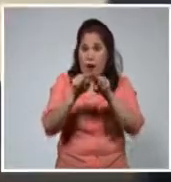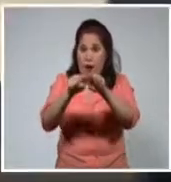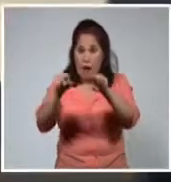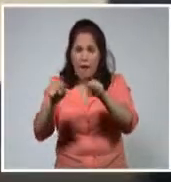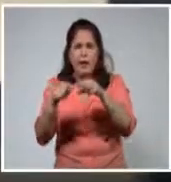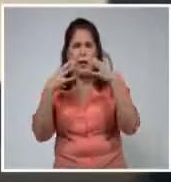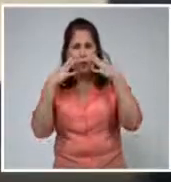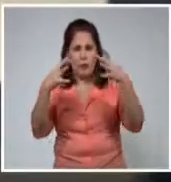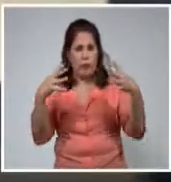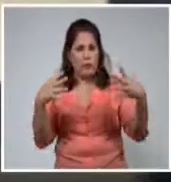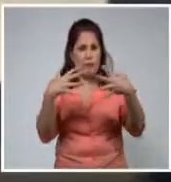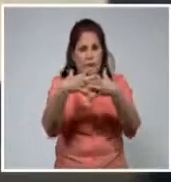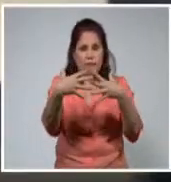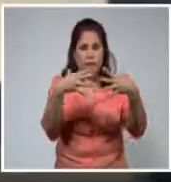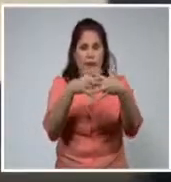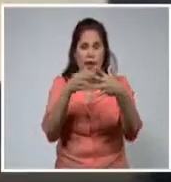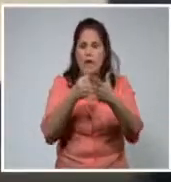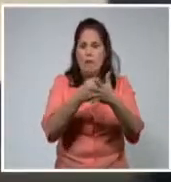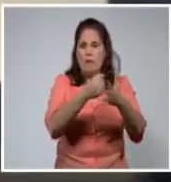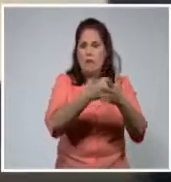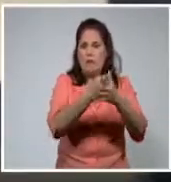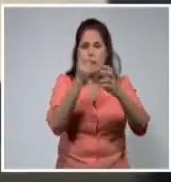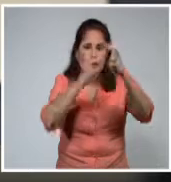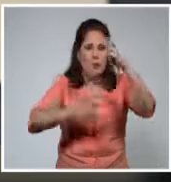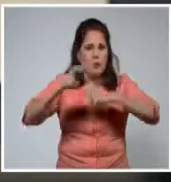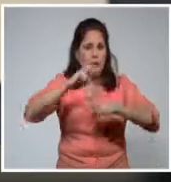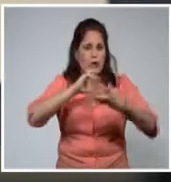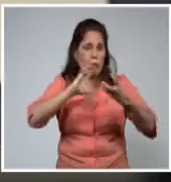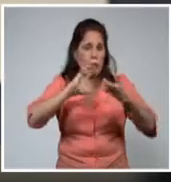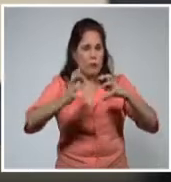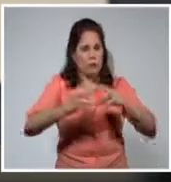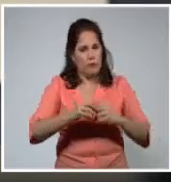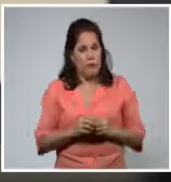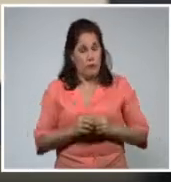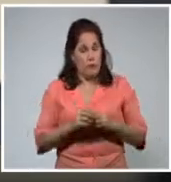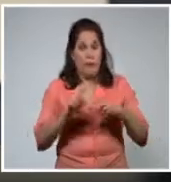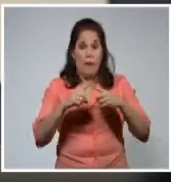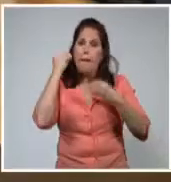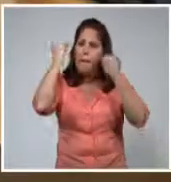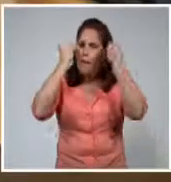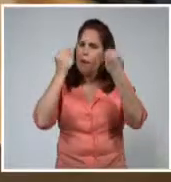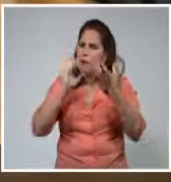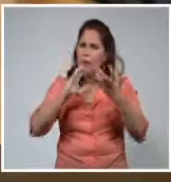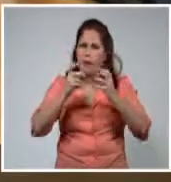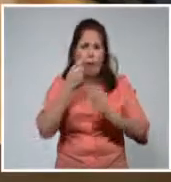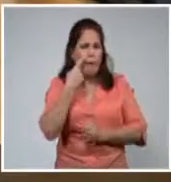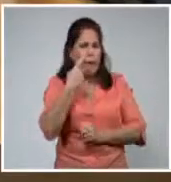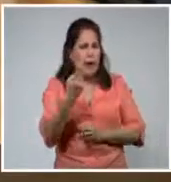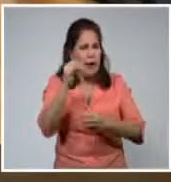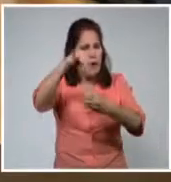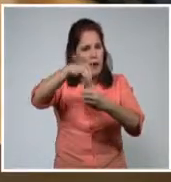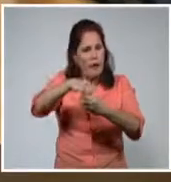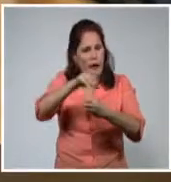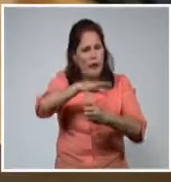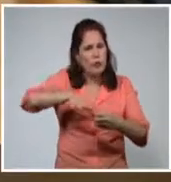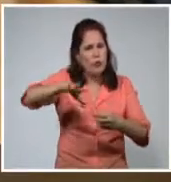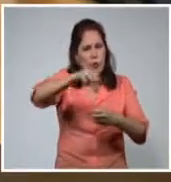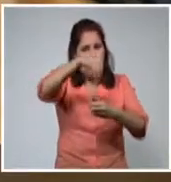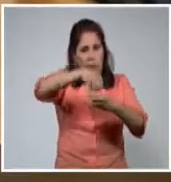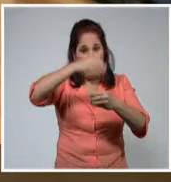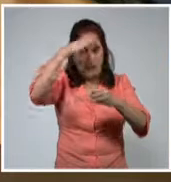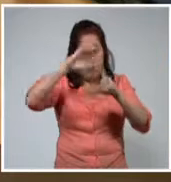imprescindible para impulsar estudios de tanta complejidad. Pero no solamente con una mirada integradora hacia el interior de un